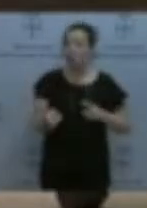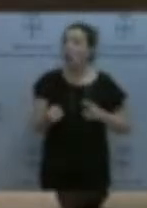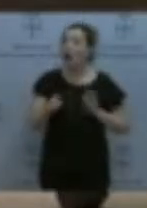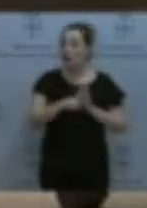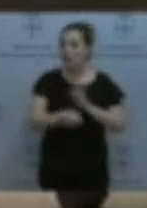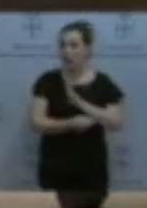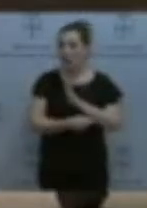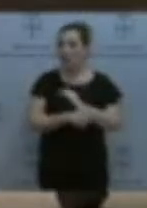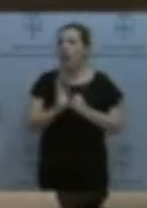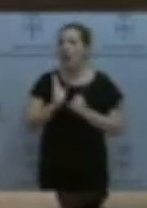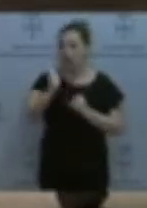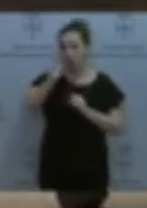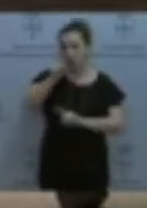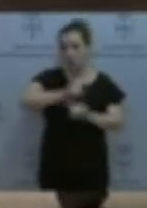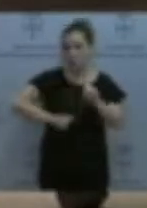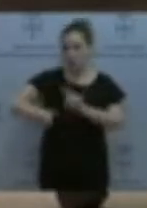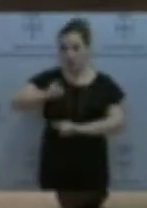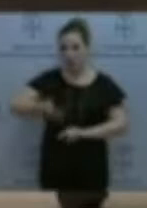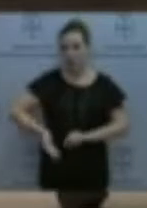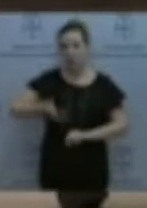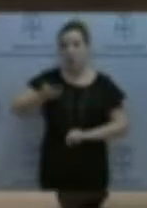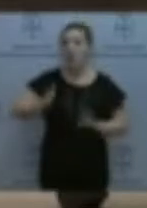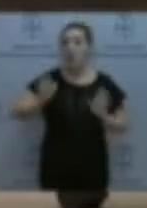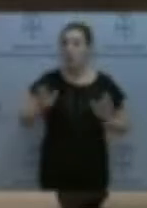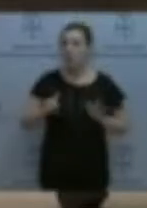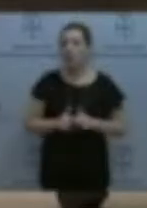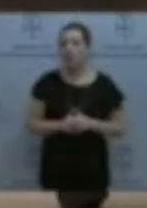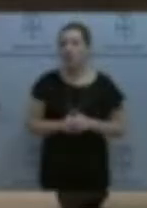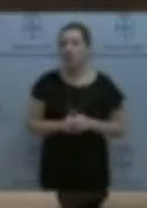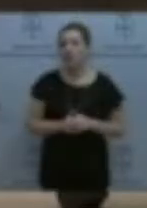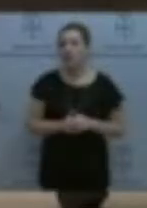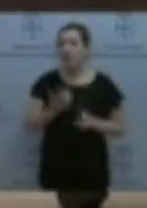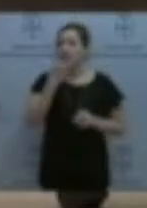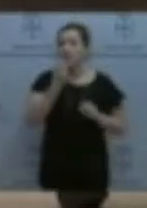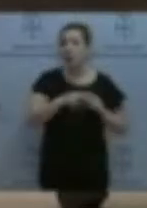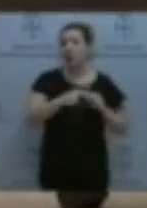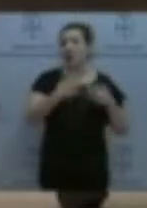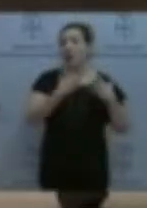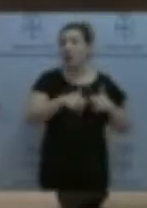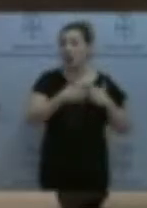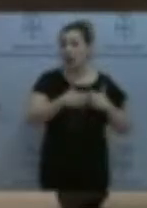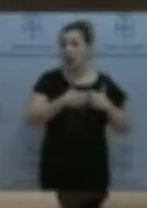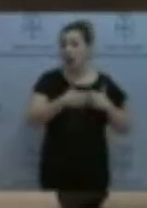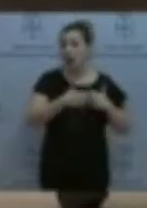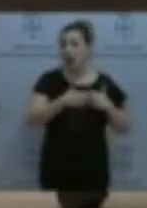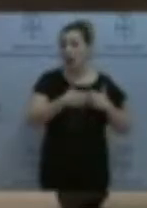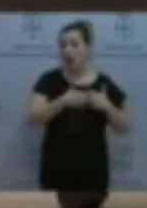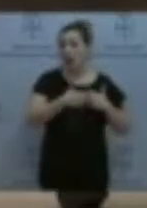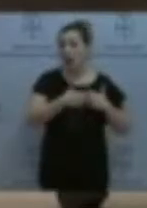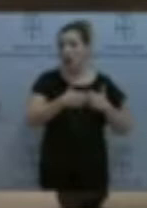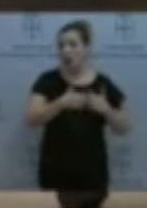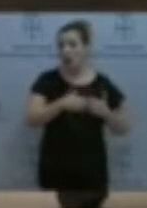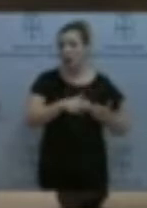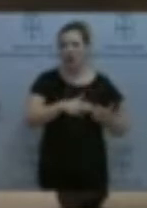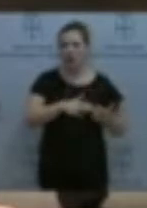eso sirve de bien poco si la política industrial no es drásticamente reorientada. Y en ese sentido, pues a mí me gustaría